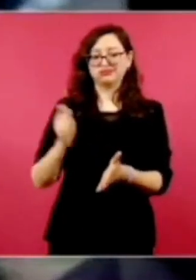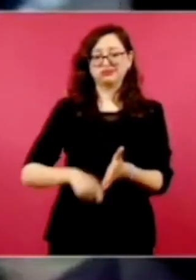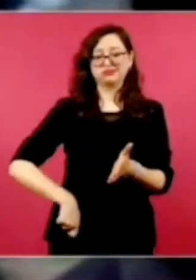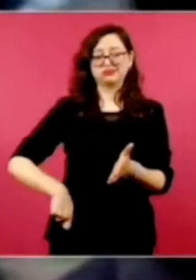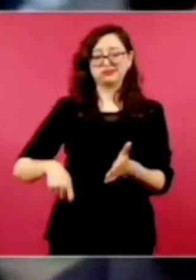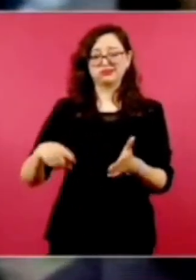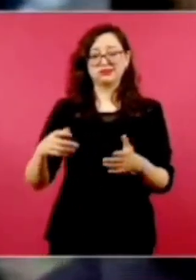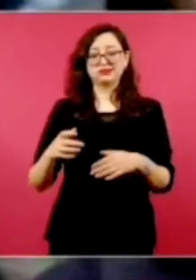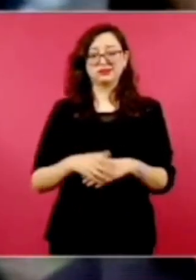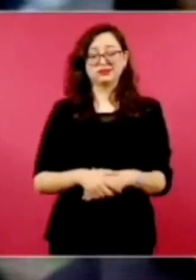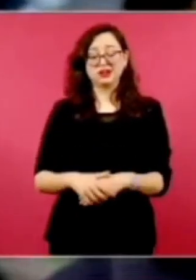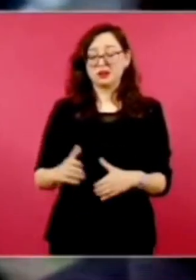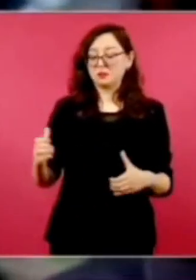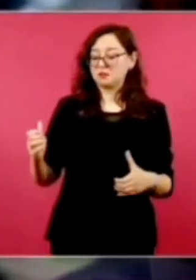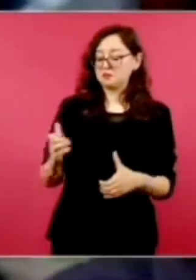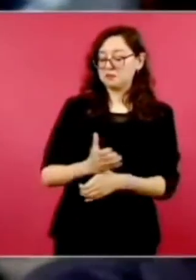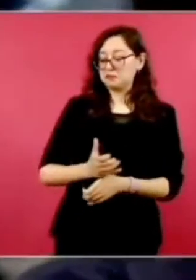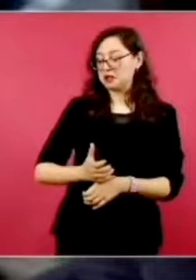a los bares.